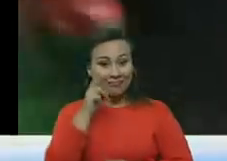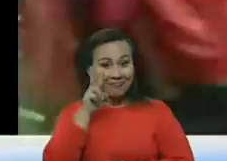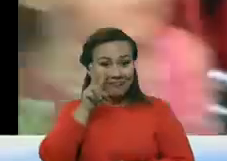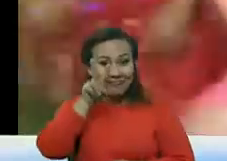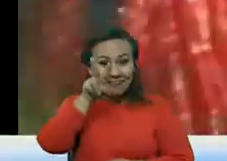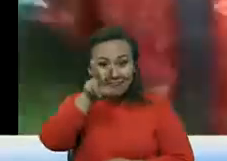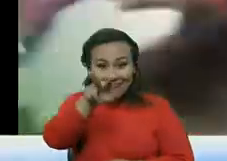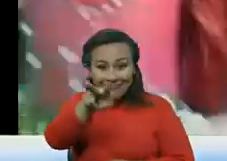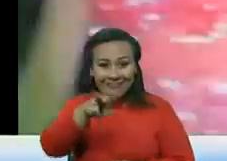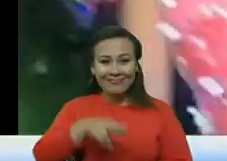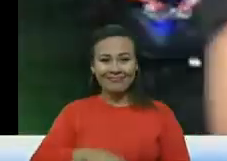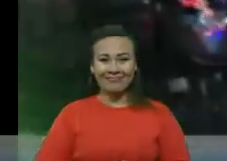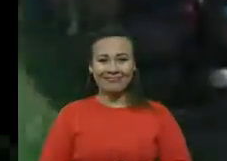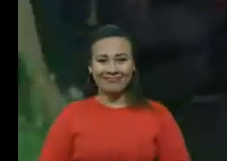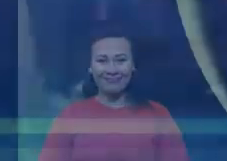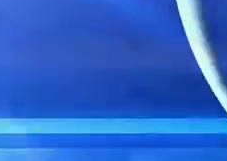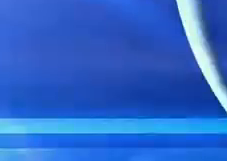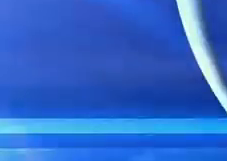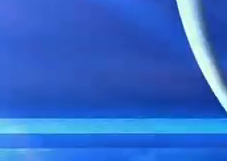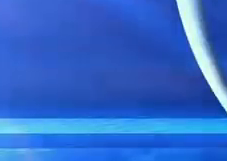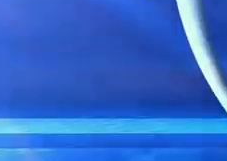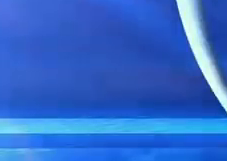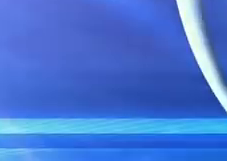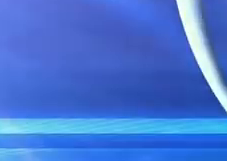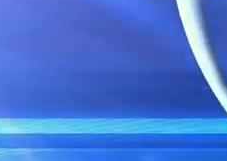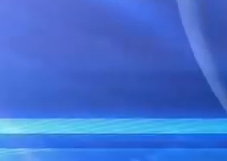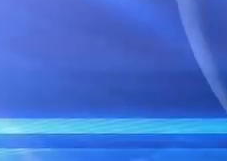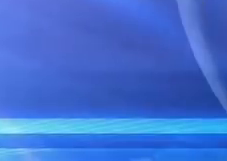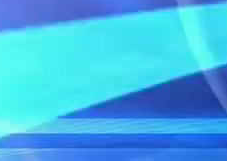Informó Jorge Escobar.